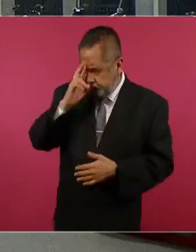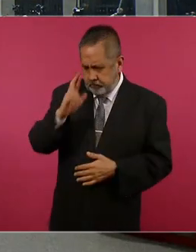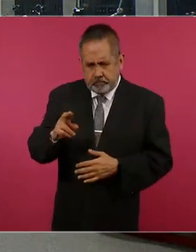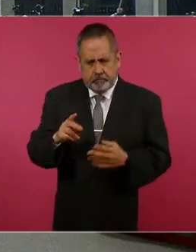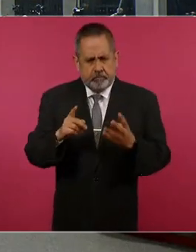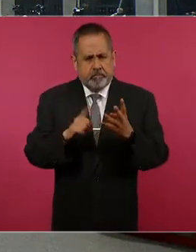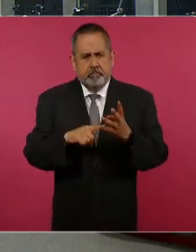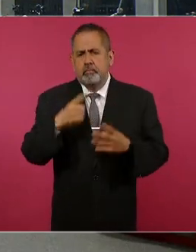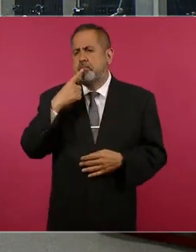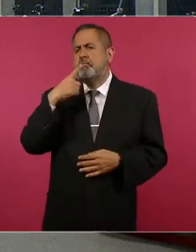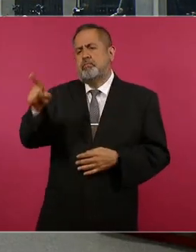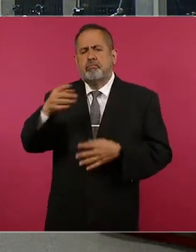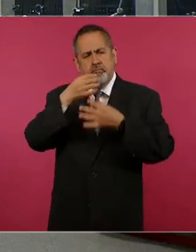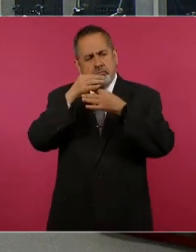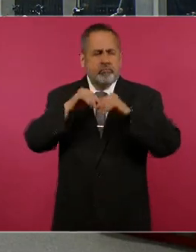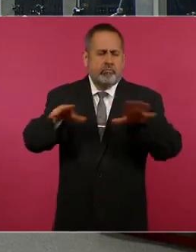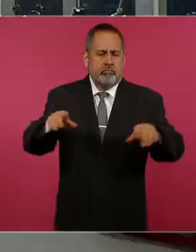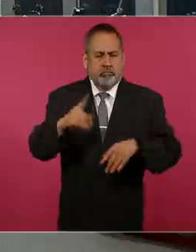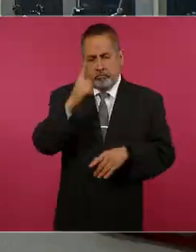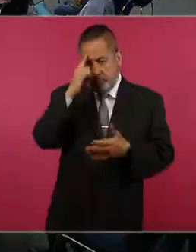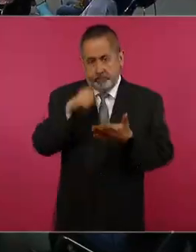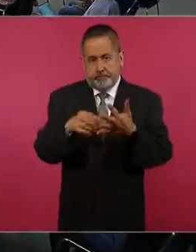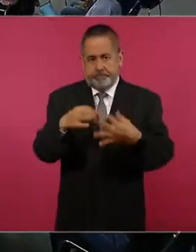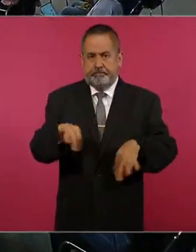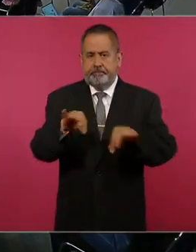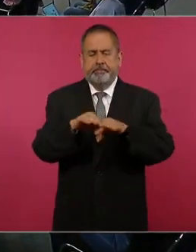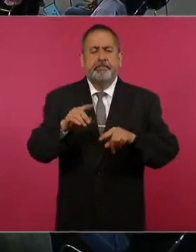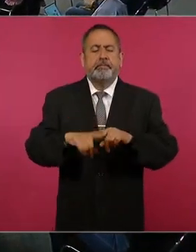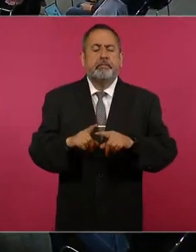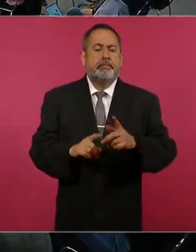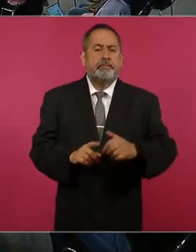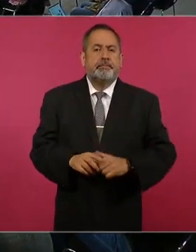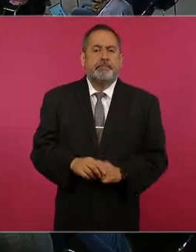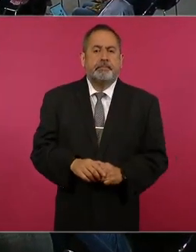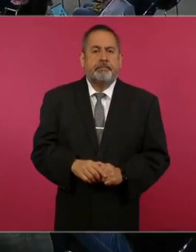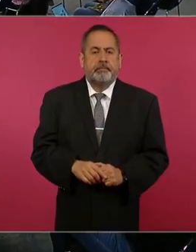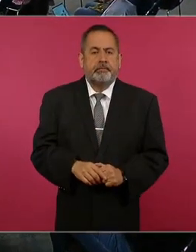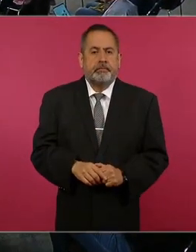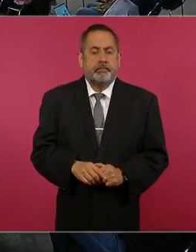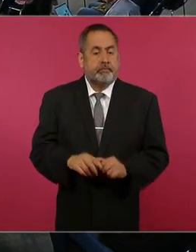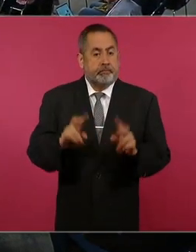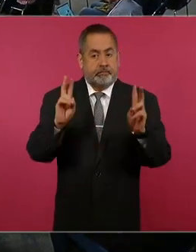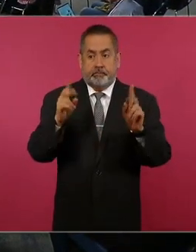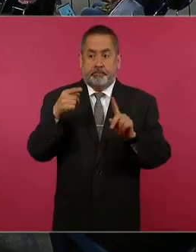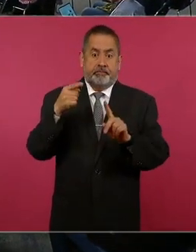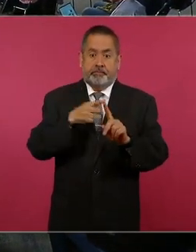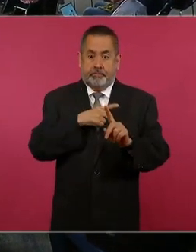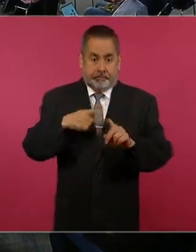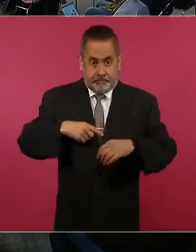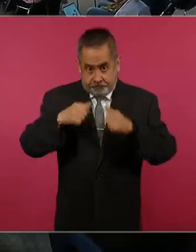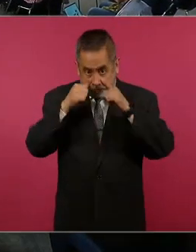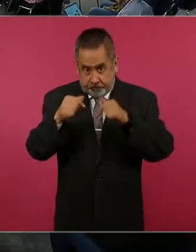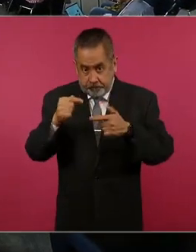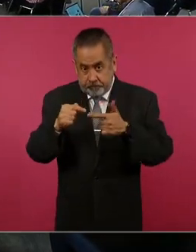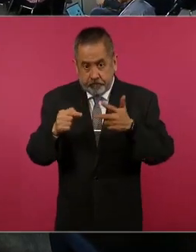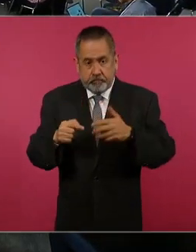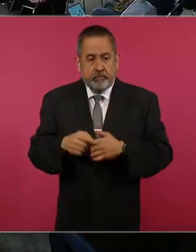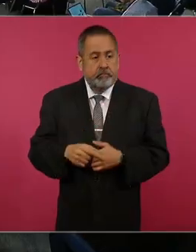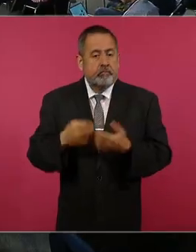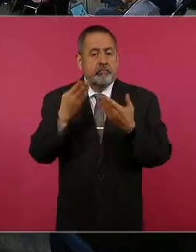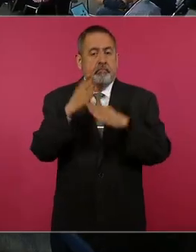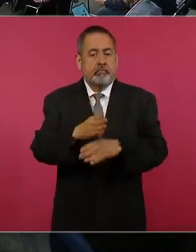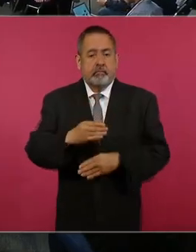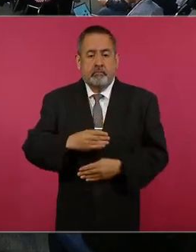denuncia que consideramos que es importante. Un tema crucial que requiere de toda nuestra atención, los bancos del